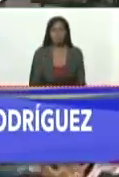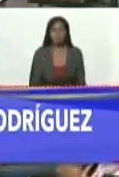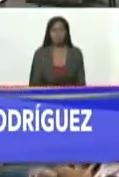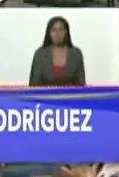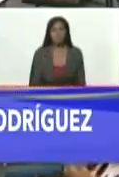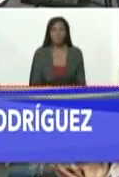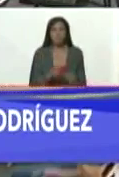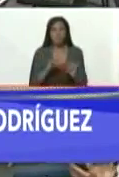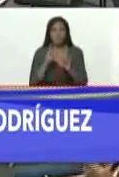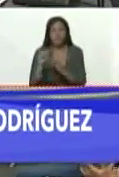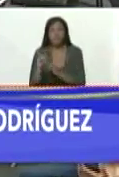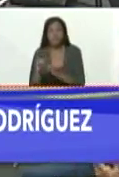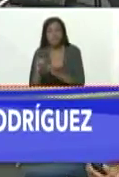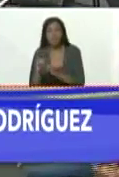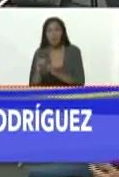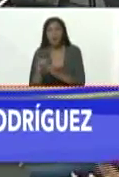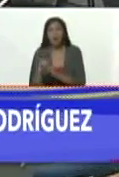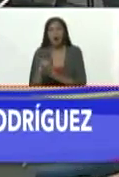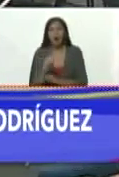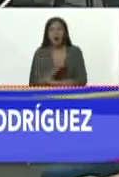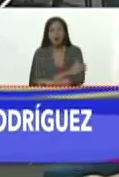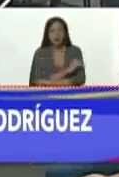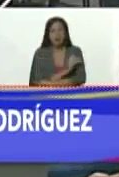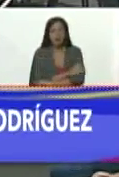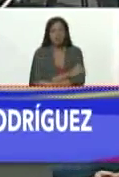Por eso la derecha se estrella.